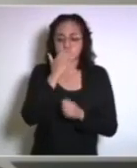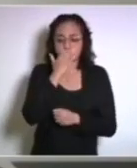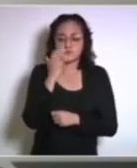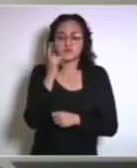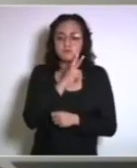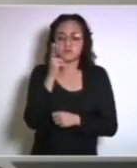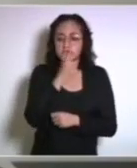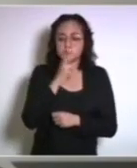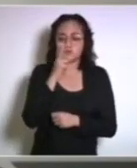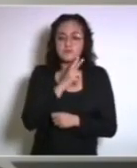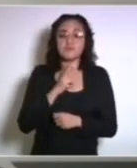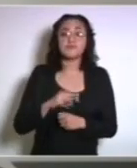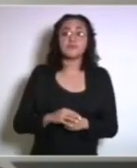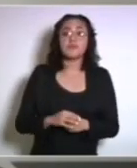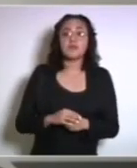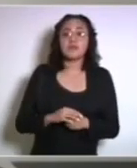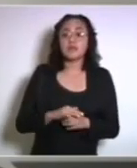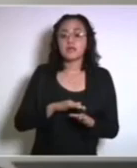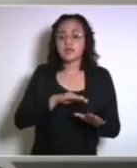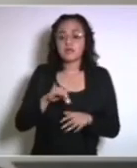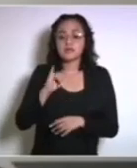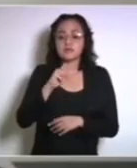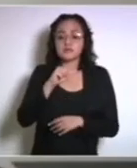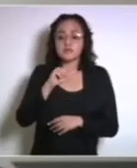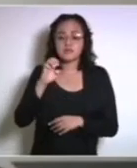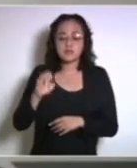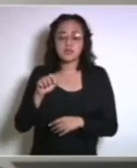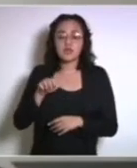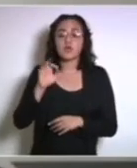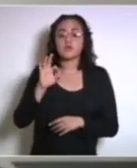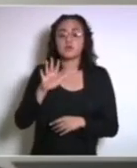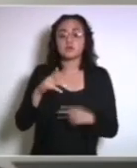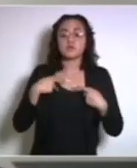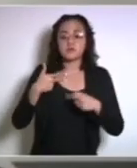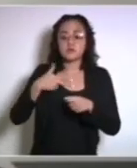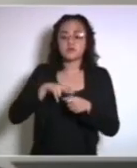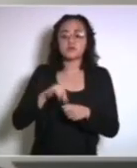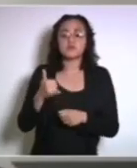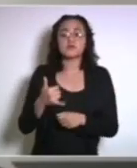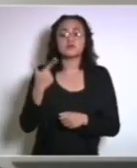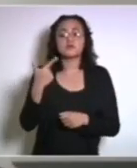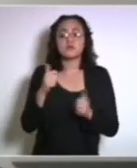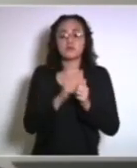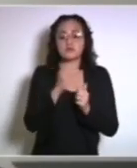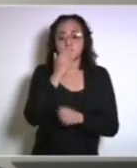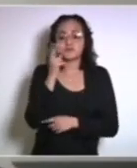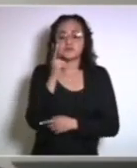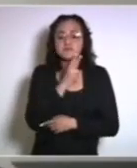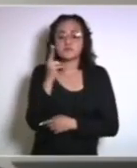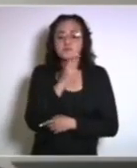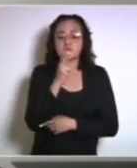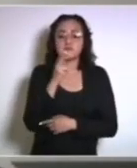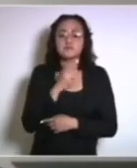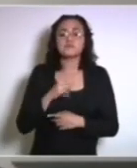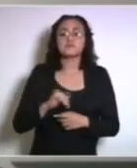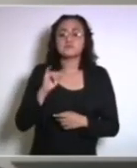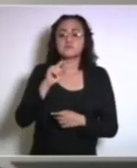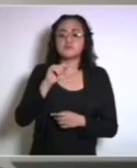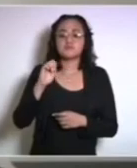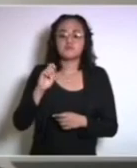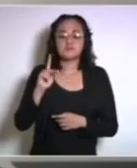ventilación asistida. El ISSSTE, 45 pacientes, 7 con ventilación asistida.